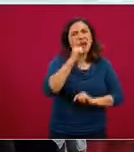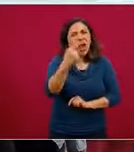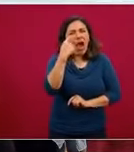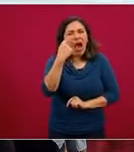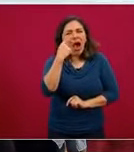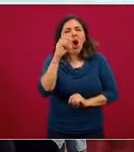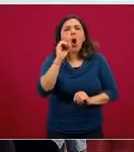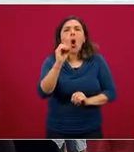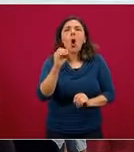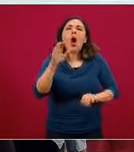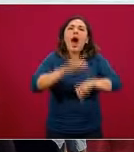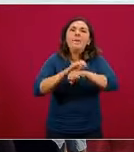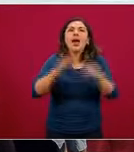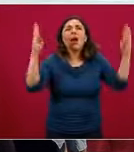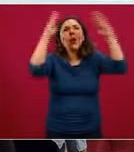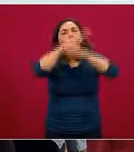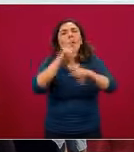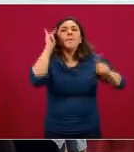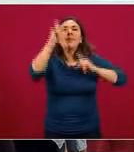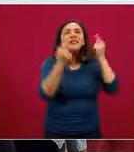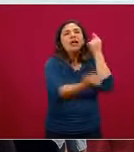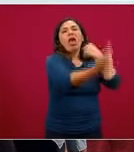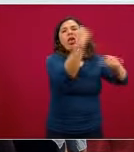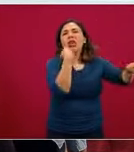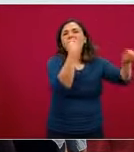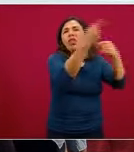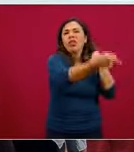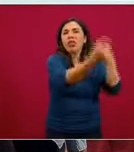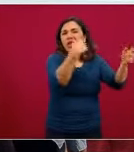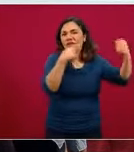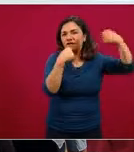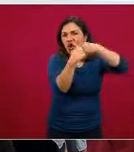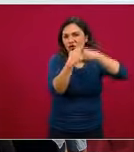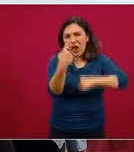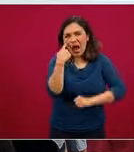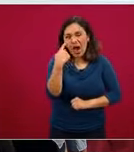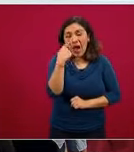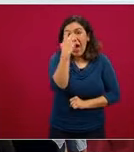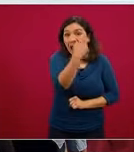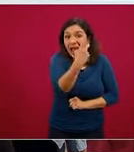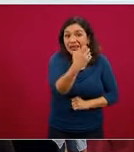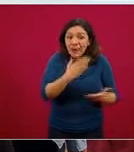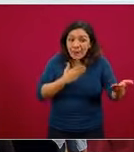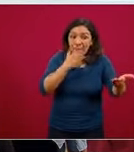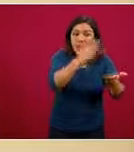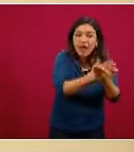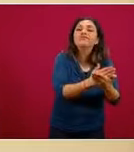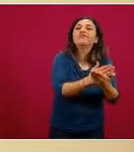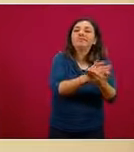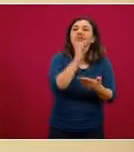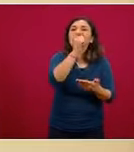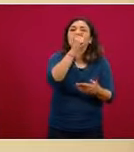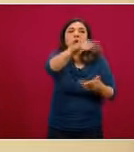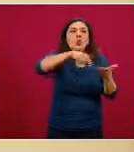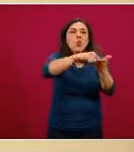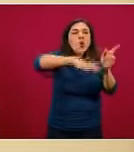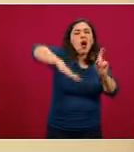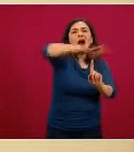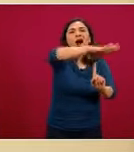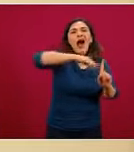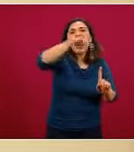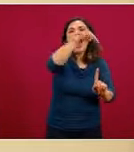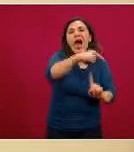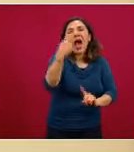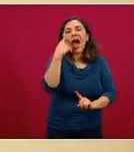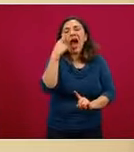sociales también de un lado y del otro de la frontera. Por lo tanto, cuando llegamos hasta ese punto es más una región la que se convierte